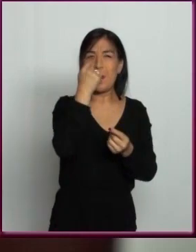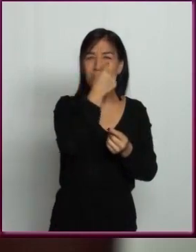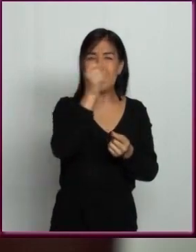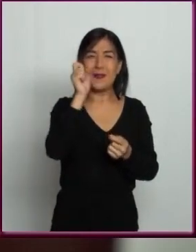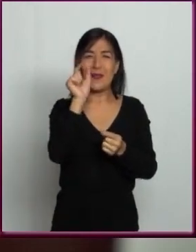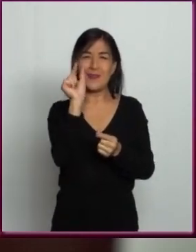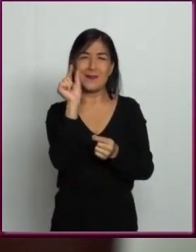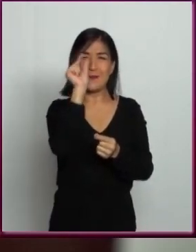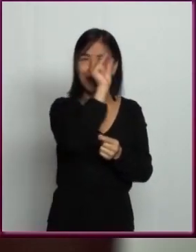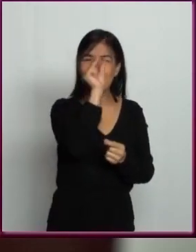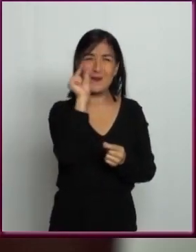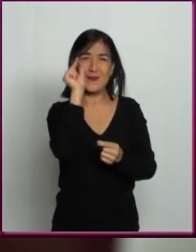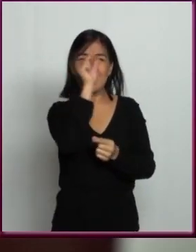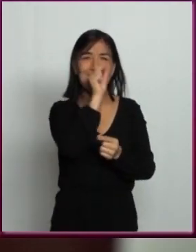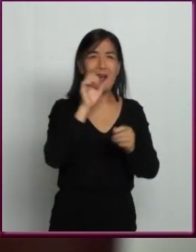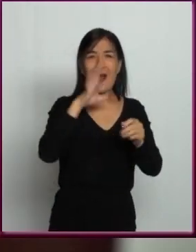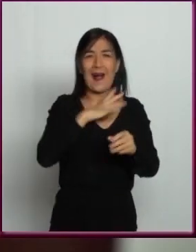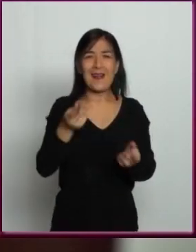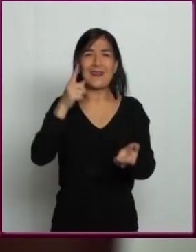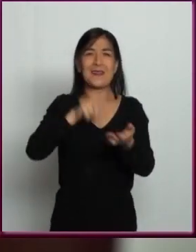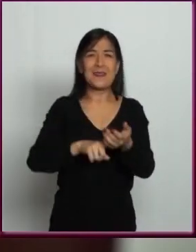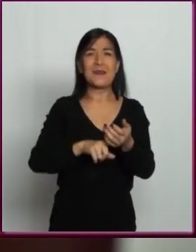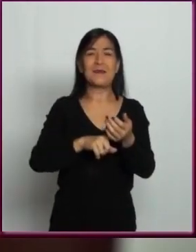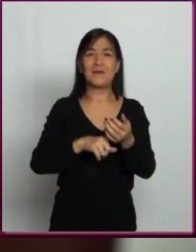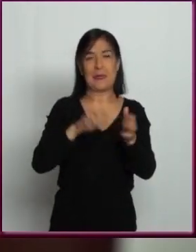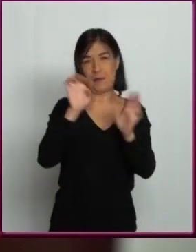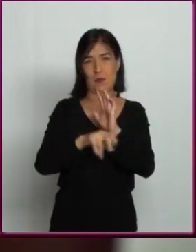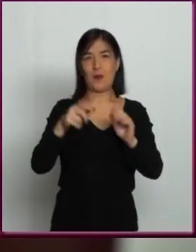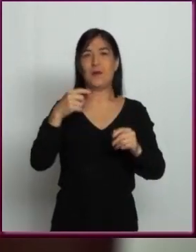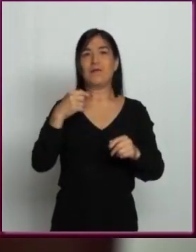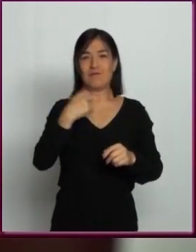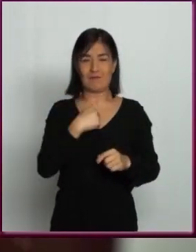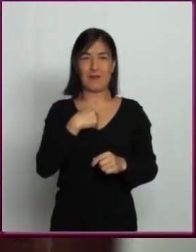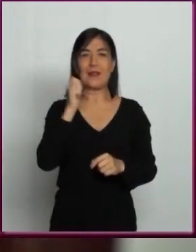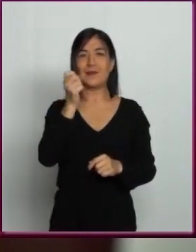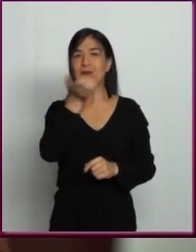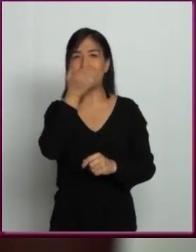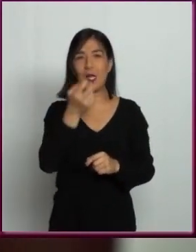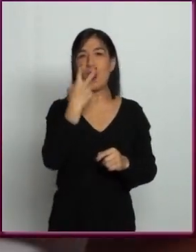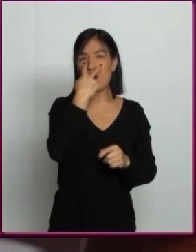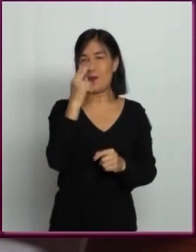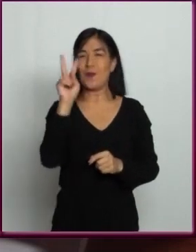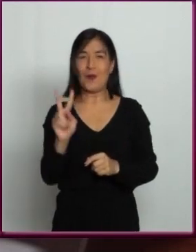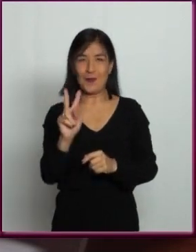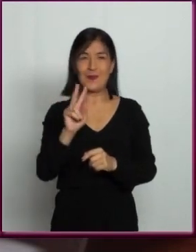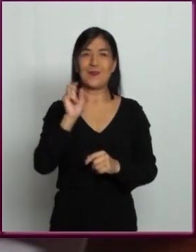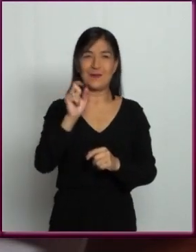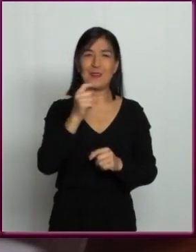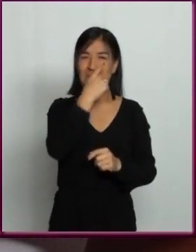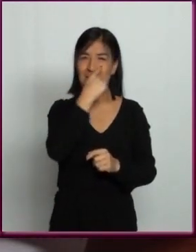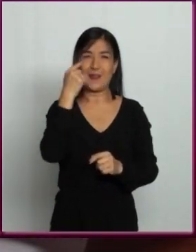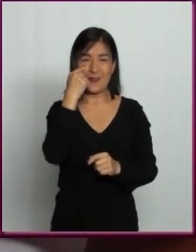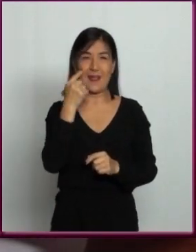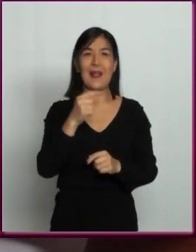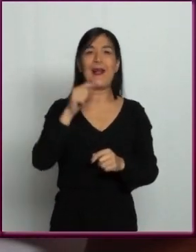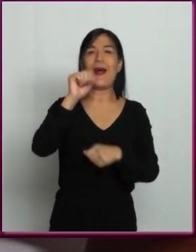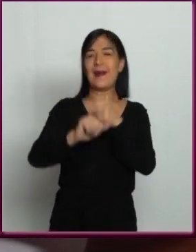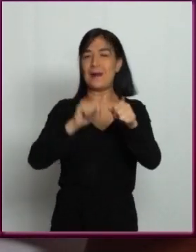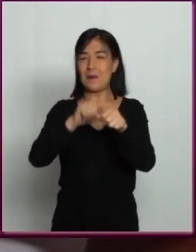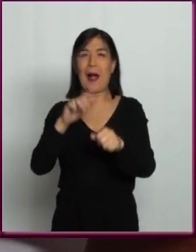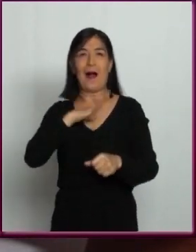sea, que es muy diferente a nosotros o lo que estamos habituados a ver, ¿no? En los